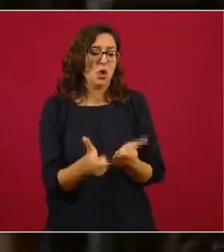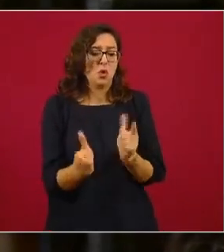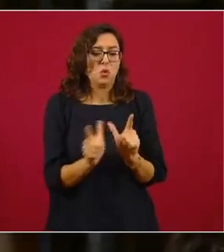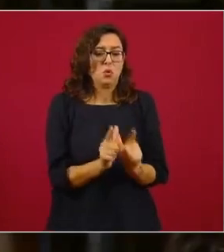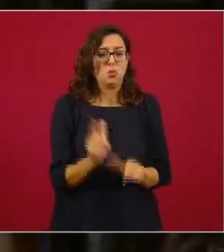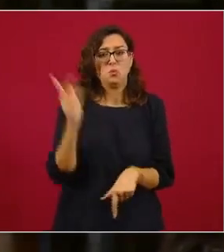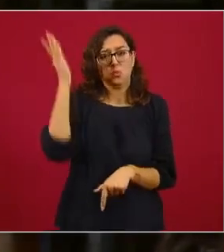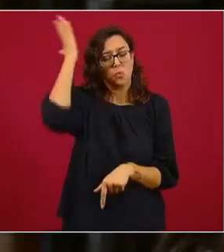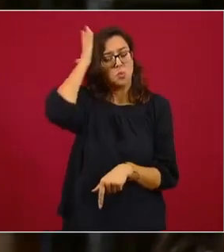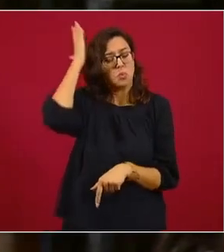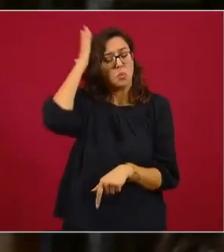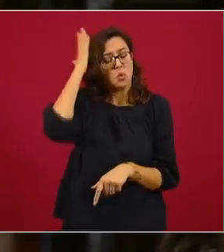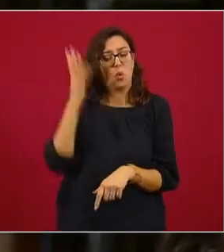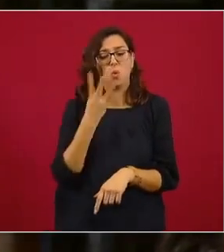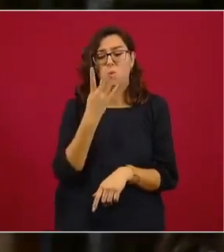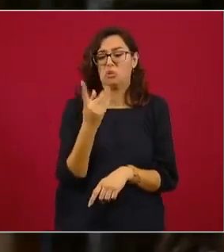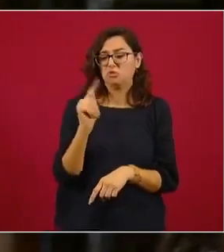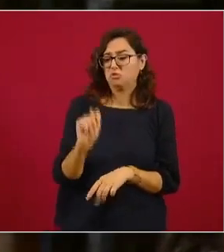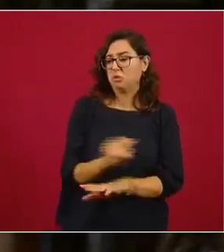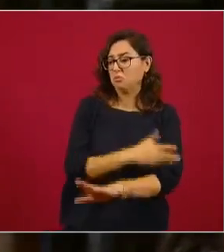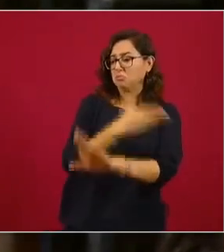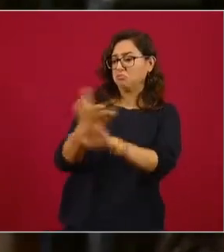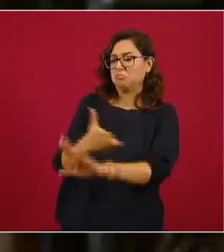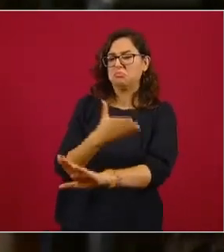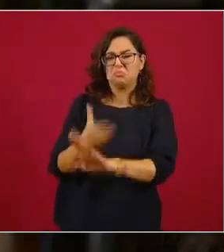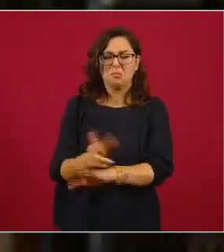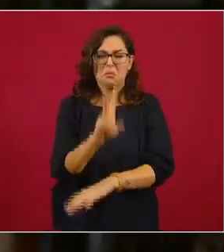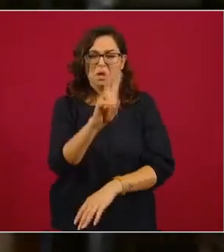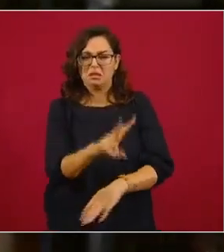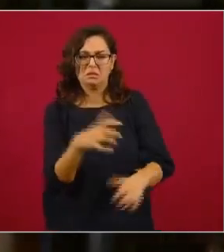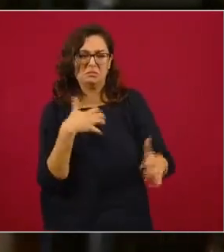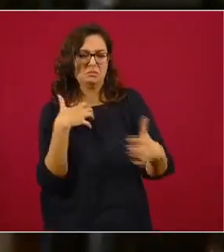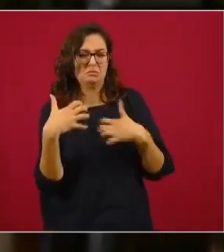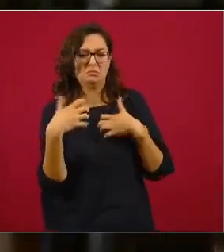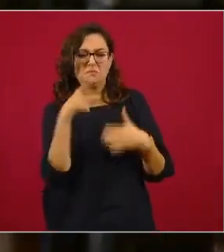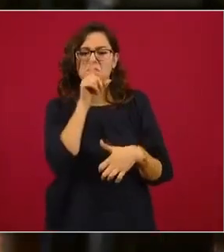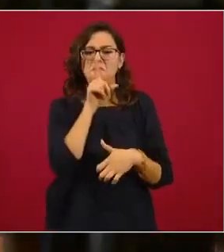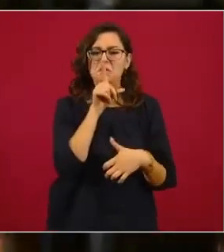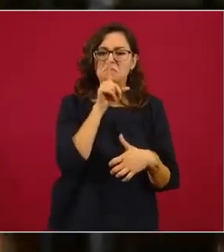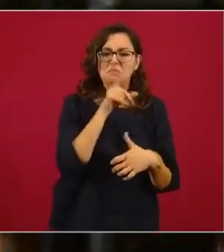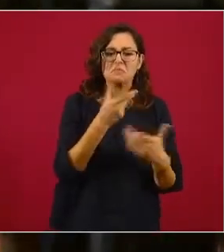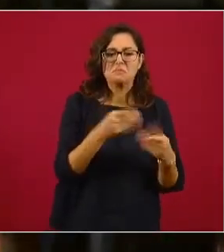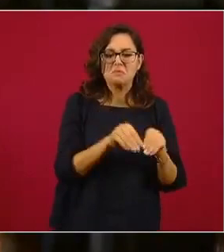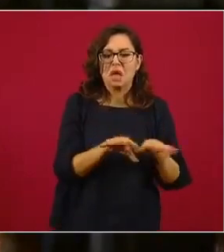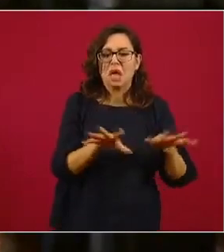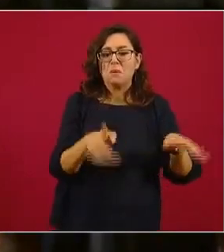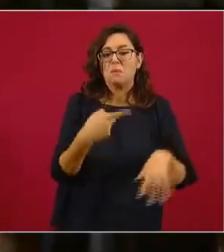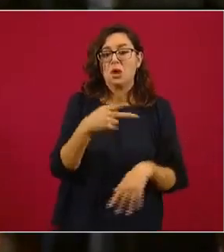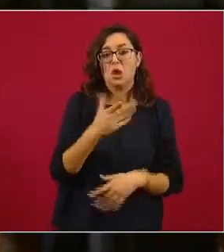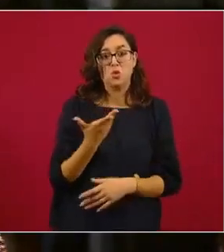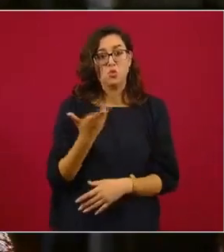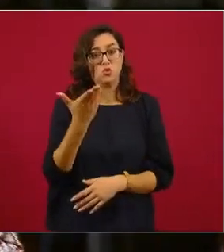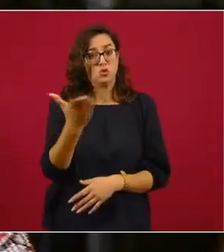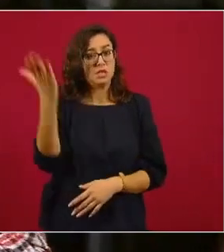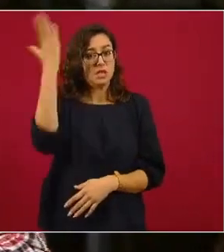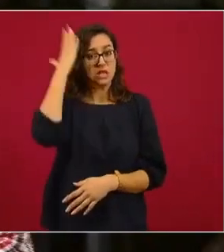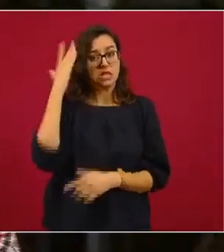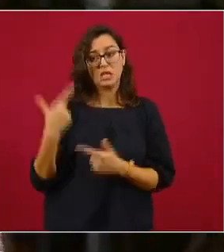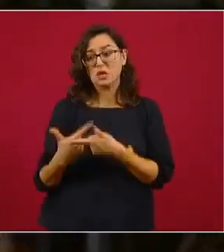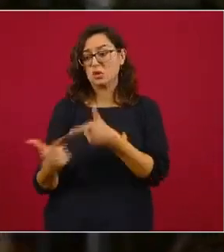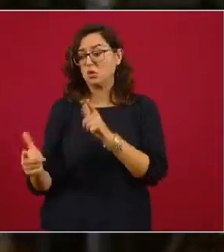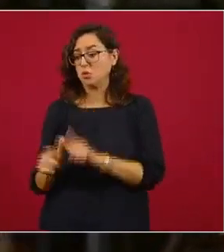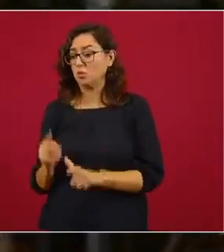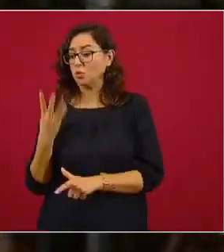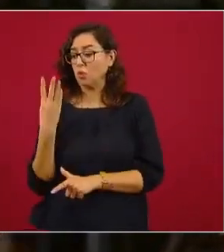4T son incendiarios, usted, presidente, es también líder de un gran grupo, el Pro-4T. Usted tiene la